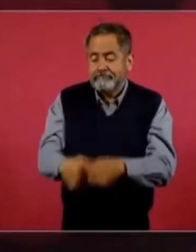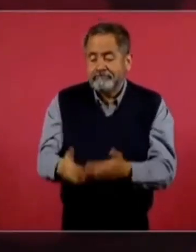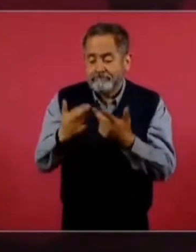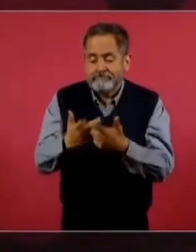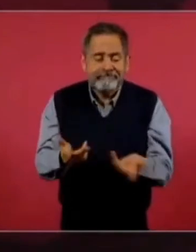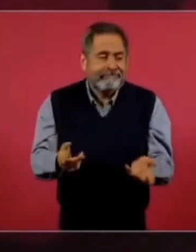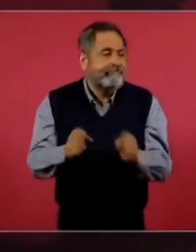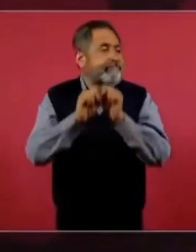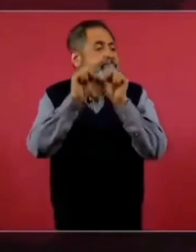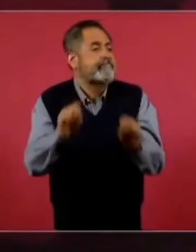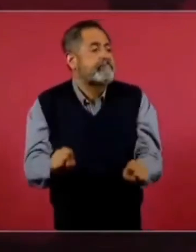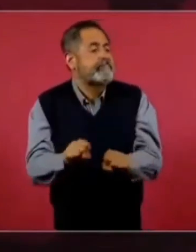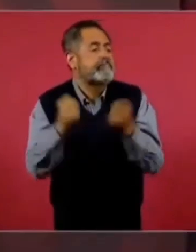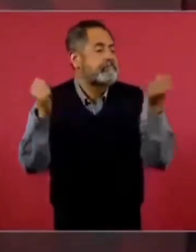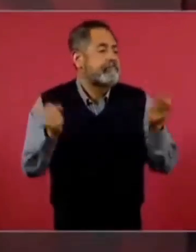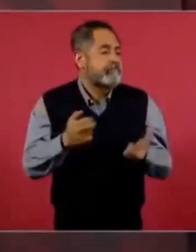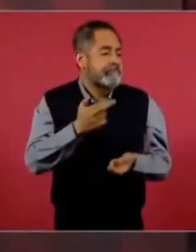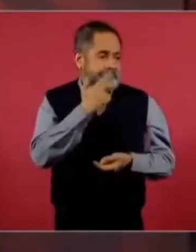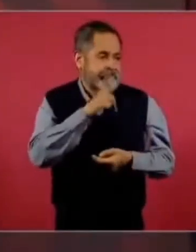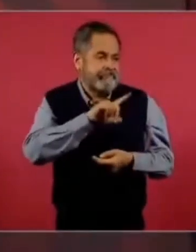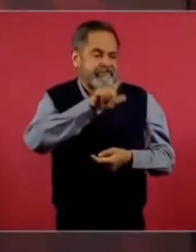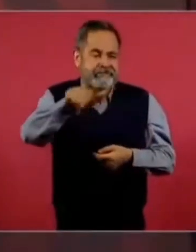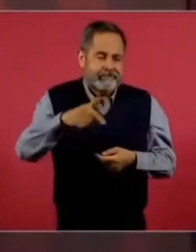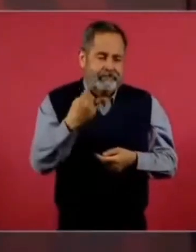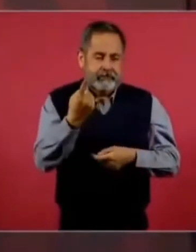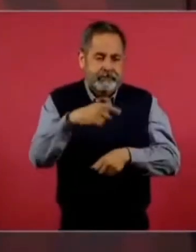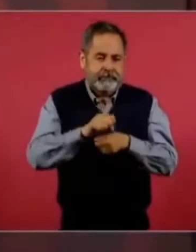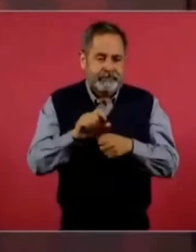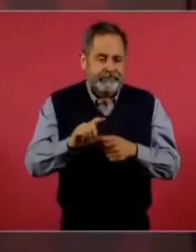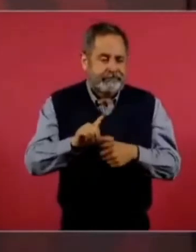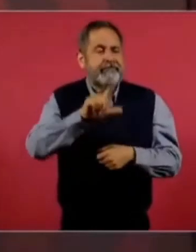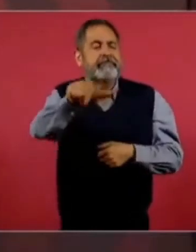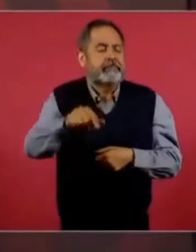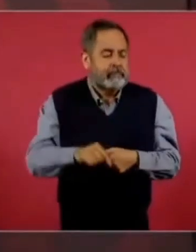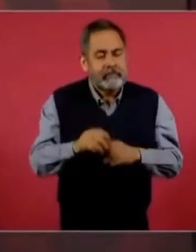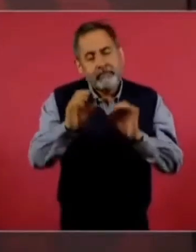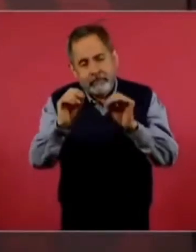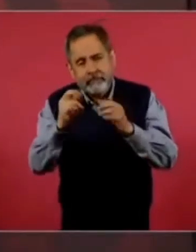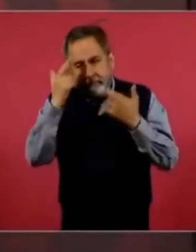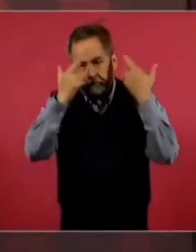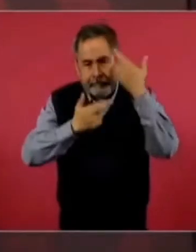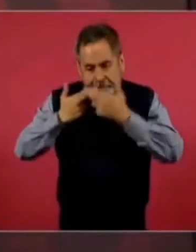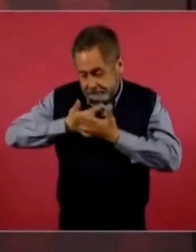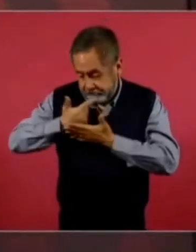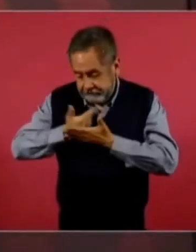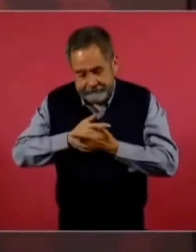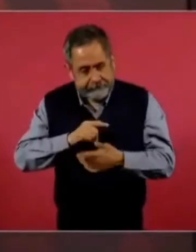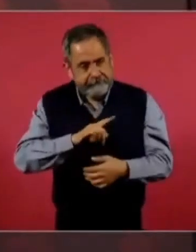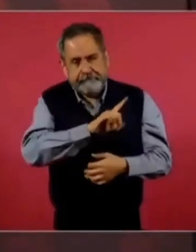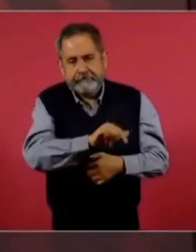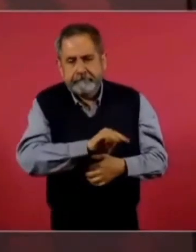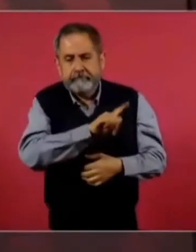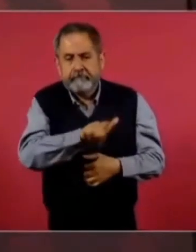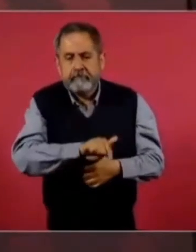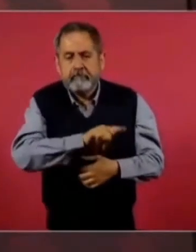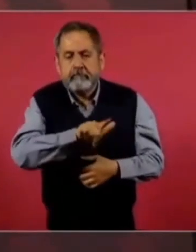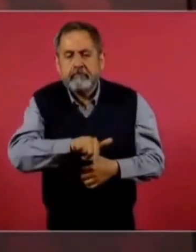¿Sí? O se está haciendo una revisión contable.